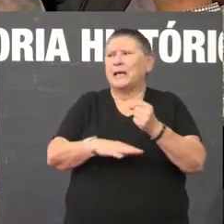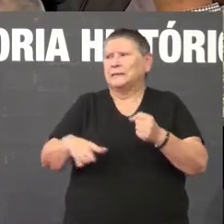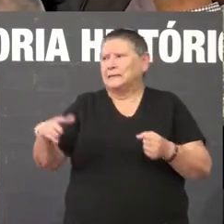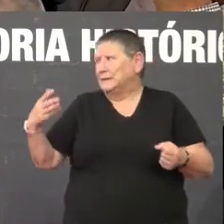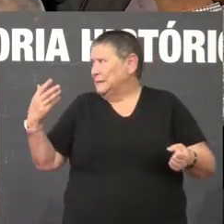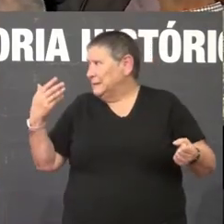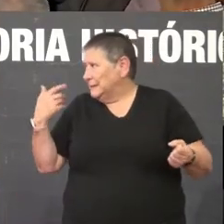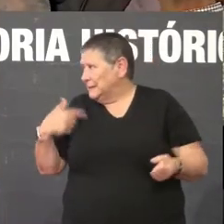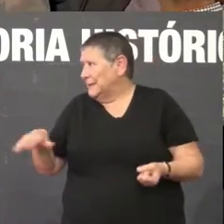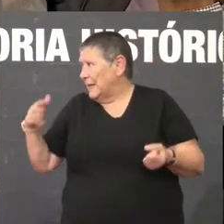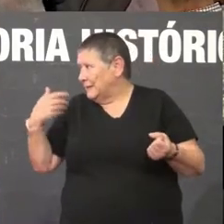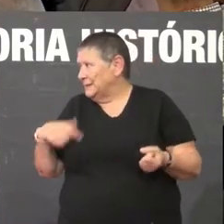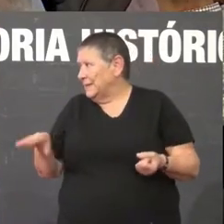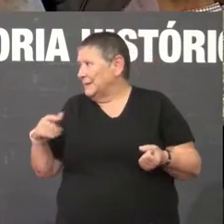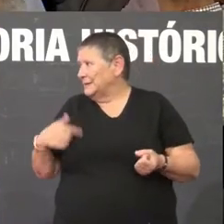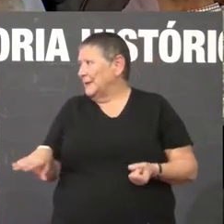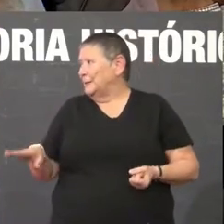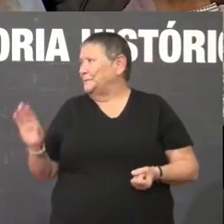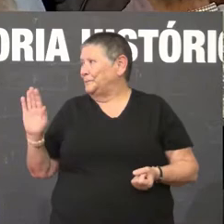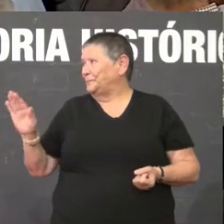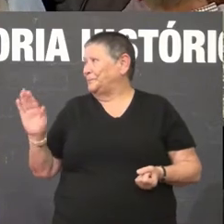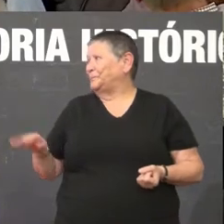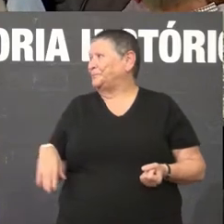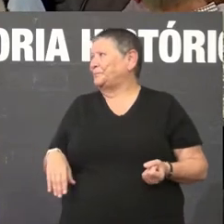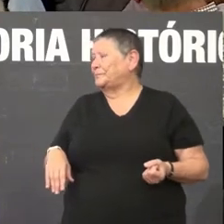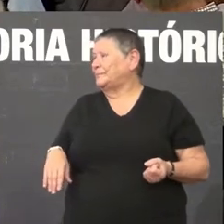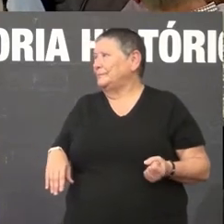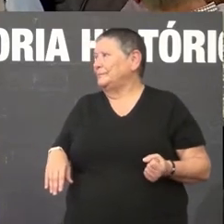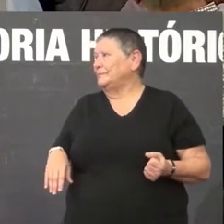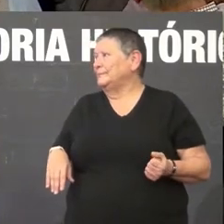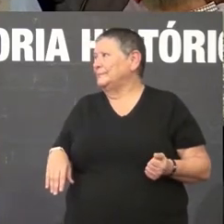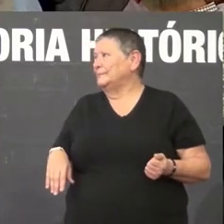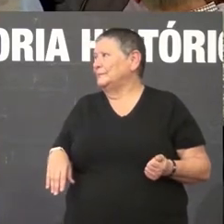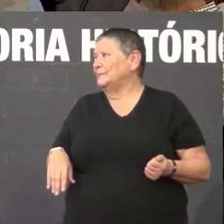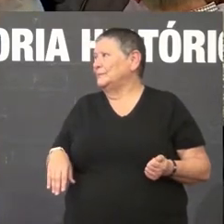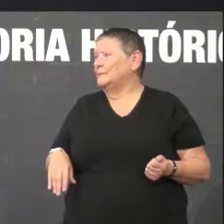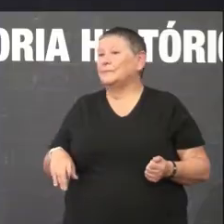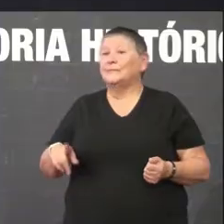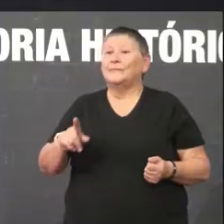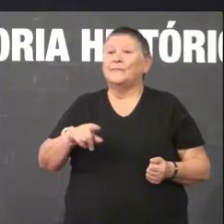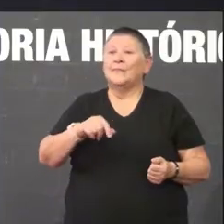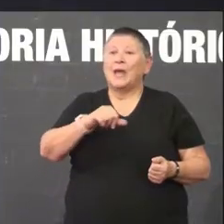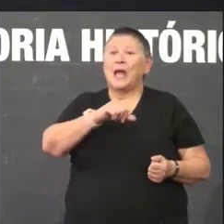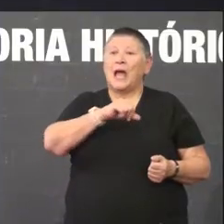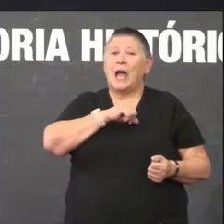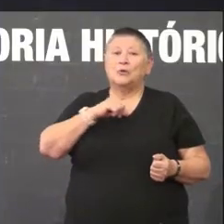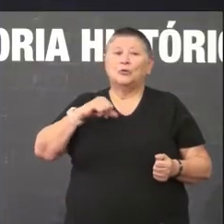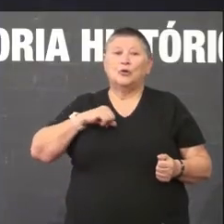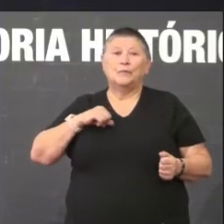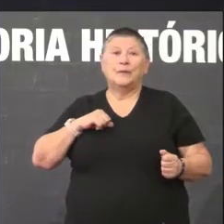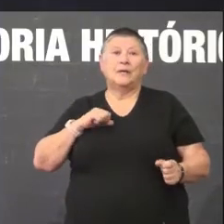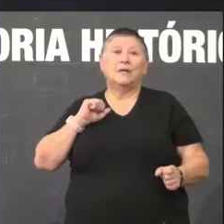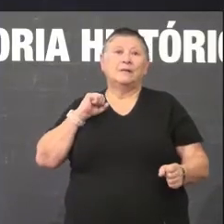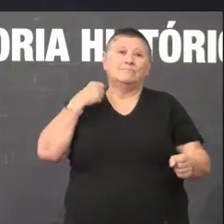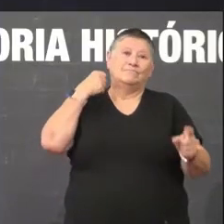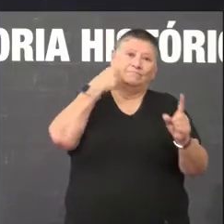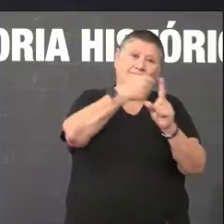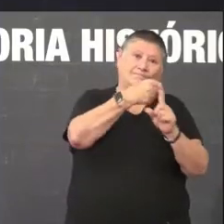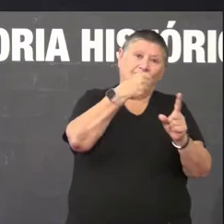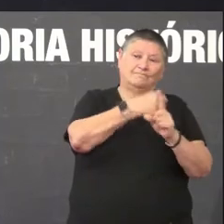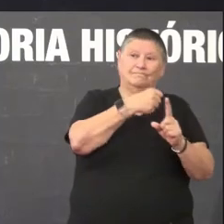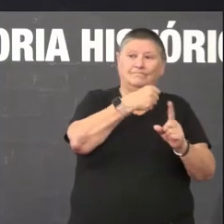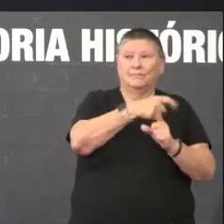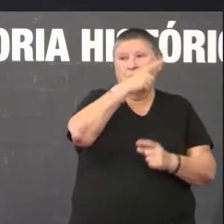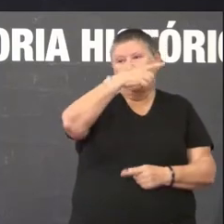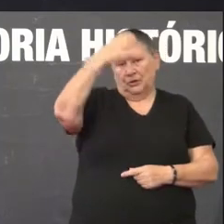están... Bueno, pois era autonomía frente a soberanismo. A alternativa